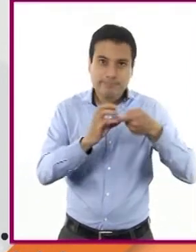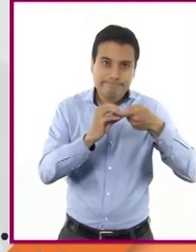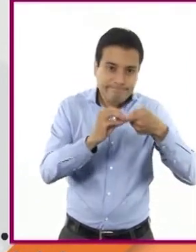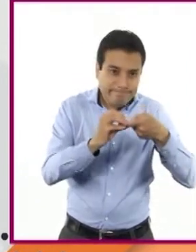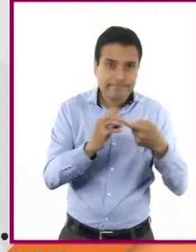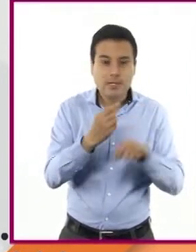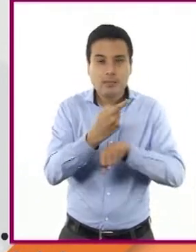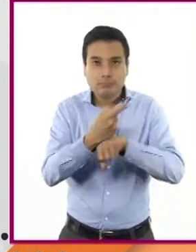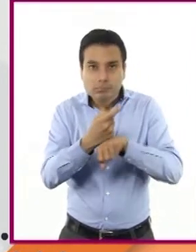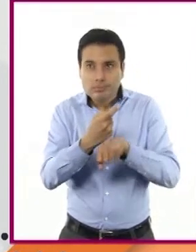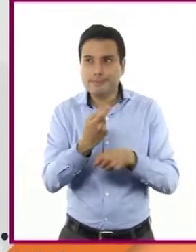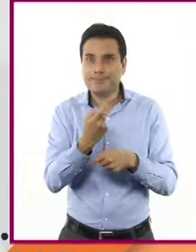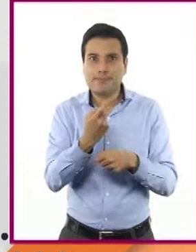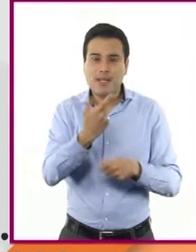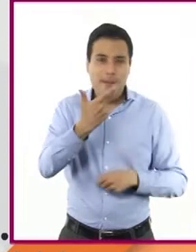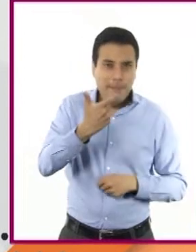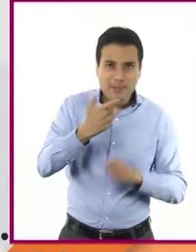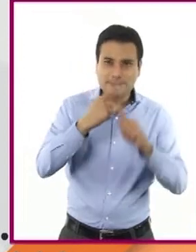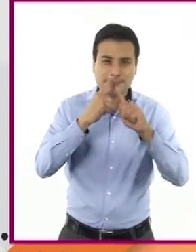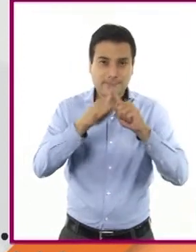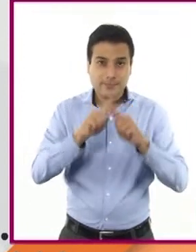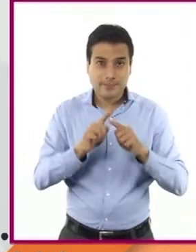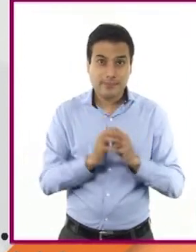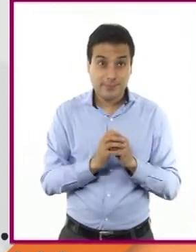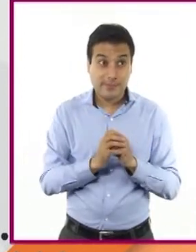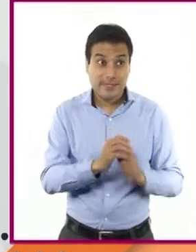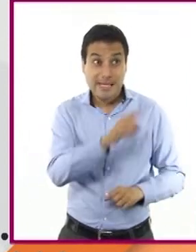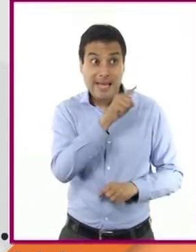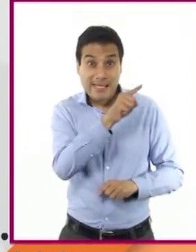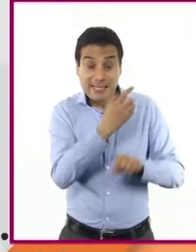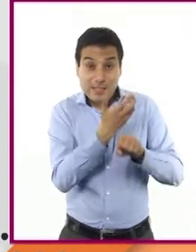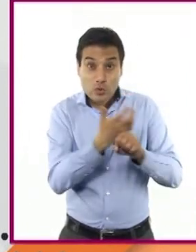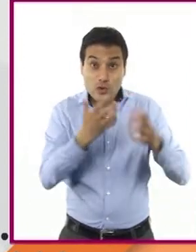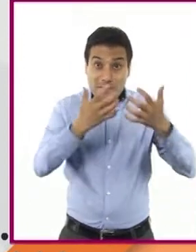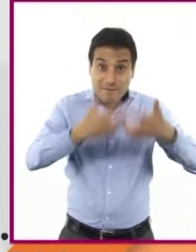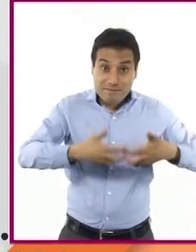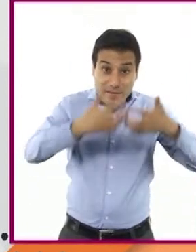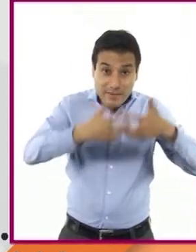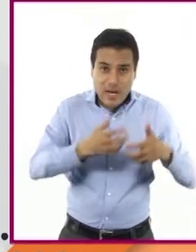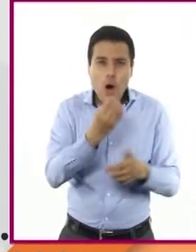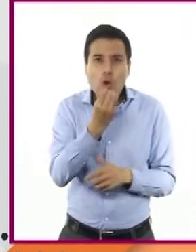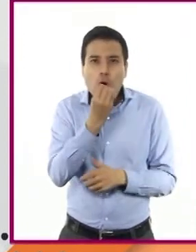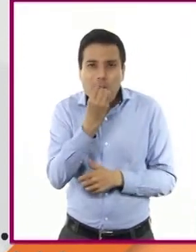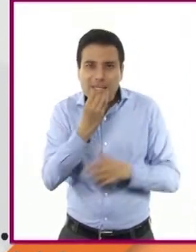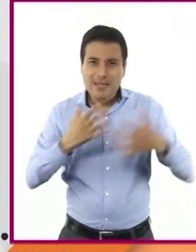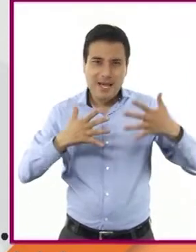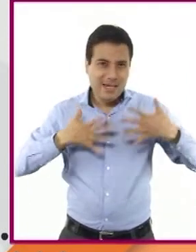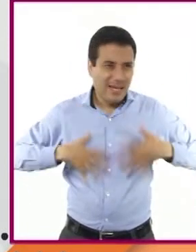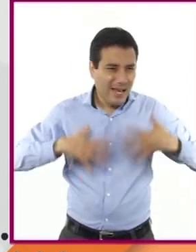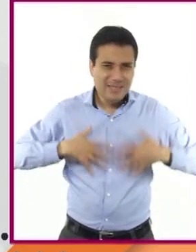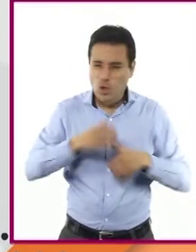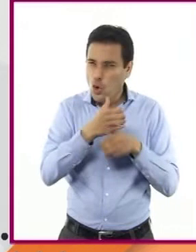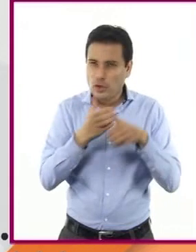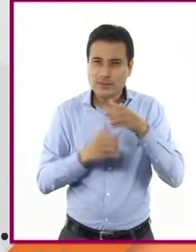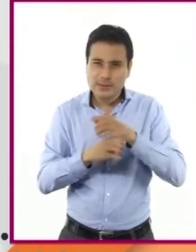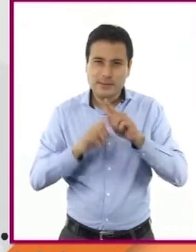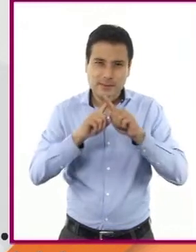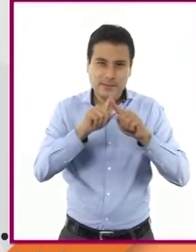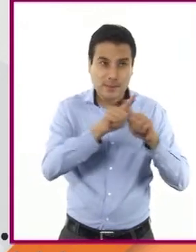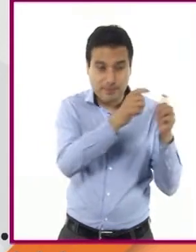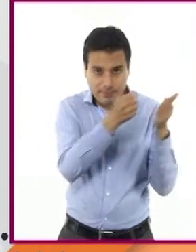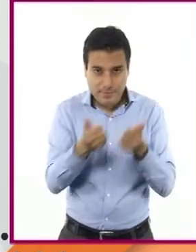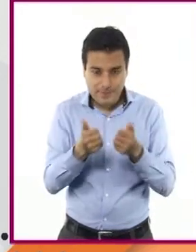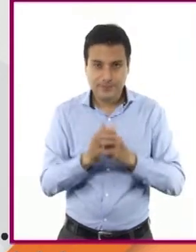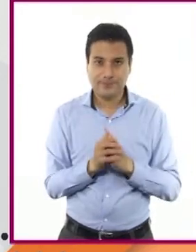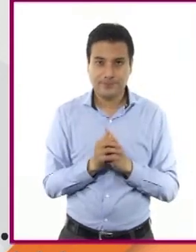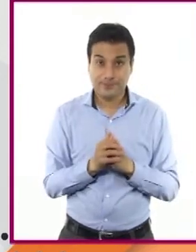que depender de la producción norteamericana para satisfacer muchas de las necesidades básicas de la población. Mientras